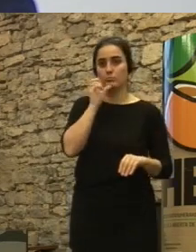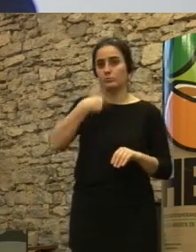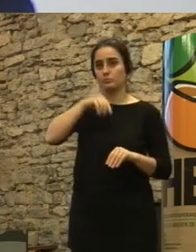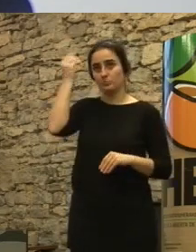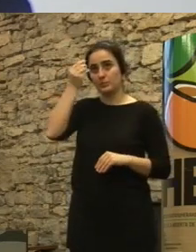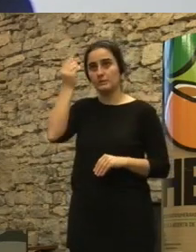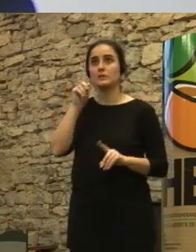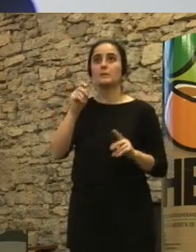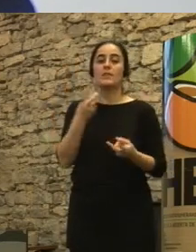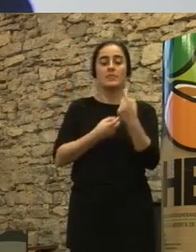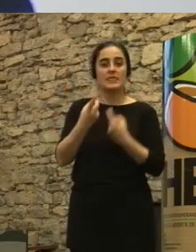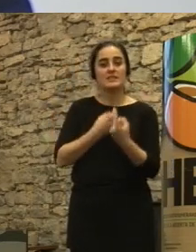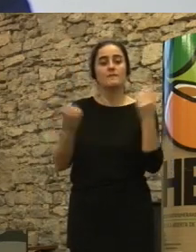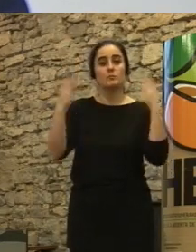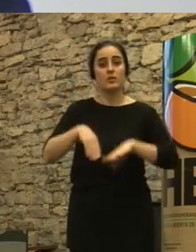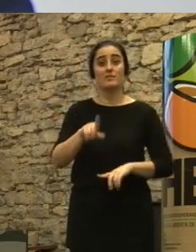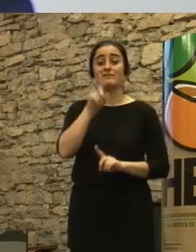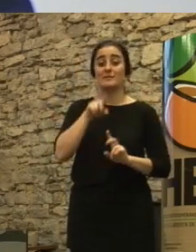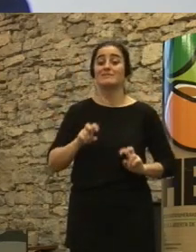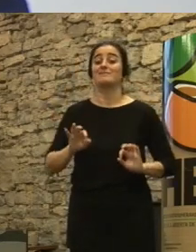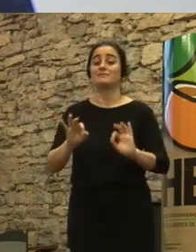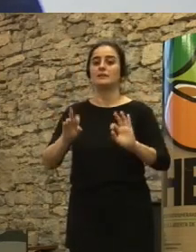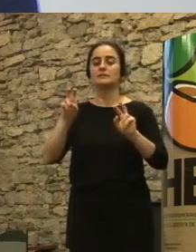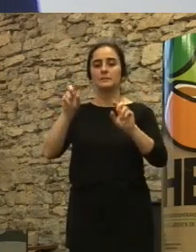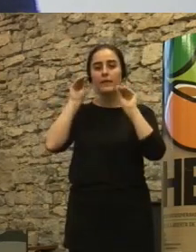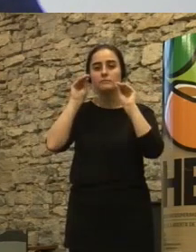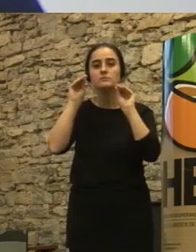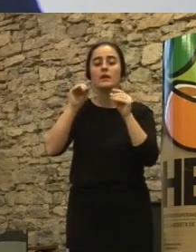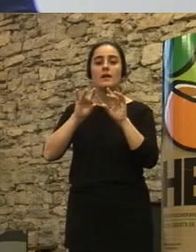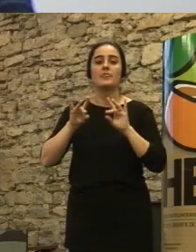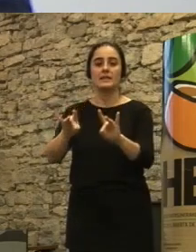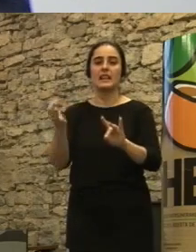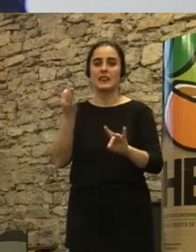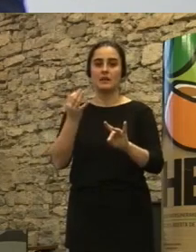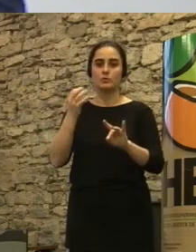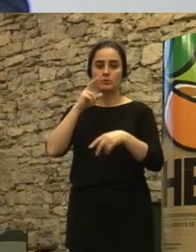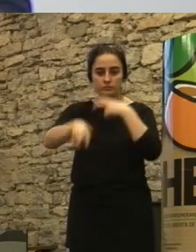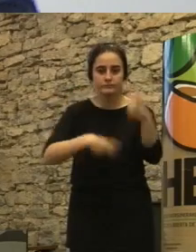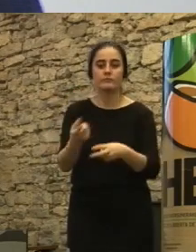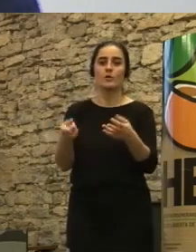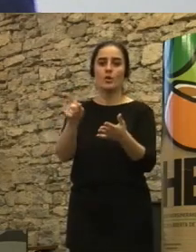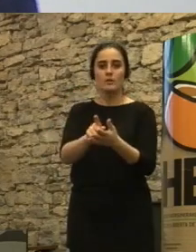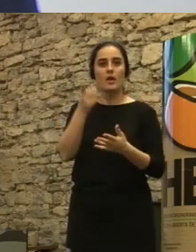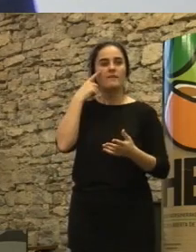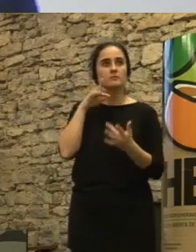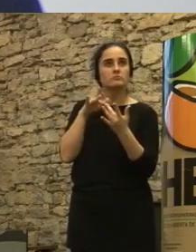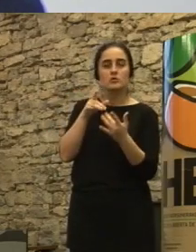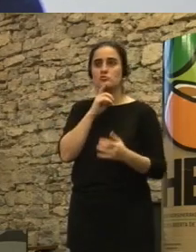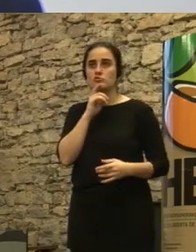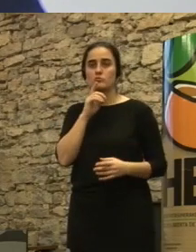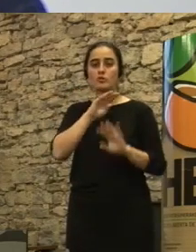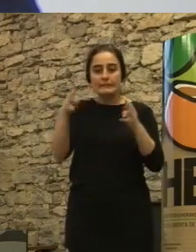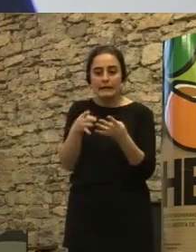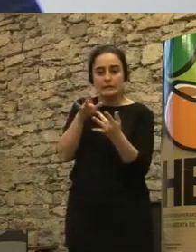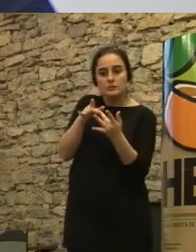el tema de la desinformación y, en concreto, el tema de lo que es la alfabetización digital, tenemos que redefinir nuestra relación con esto, tenemos que redefinir nuestra relación con